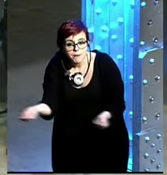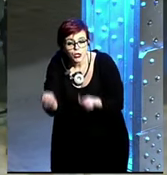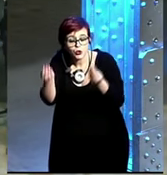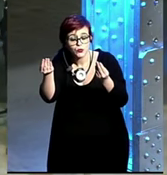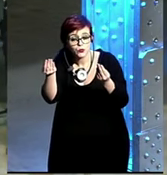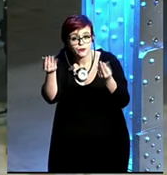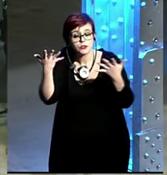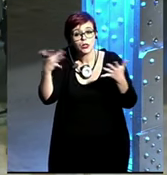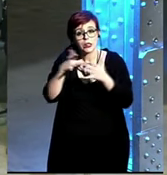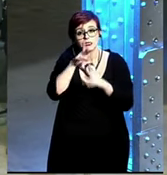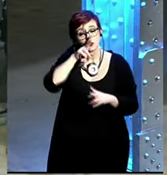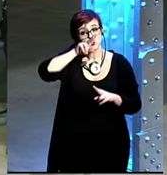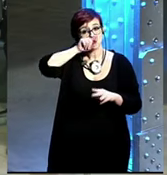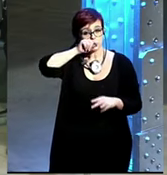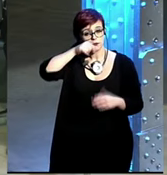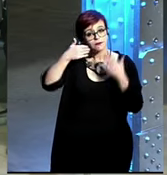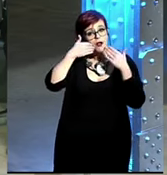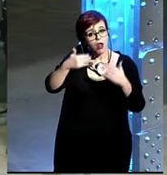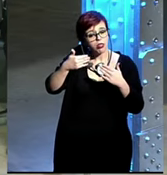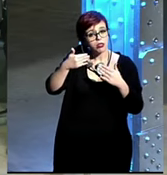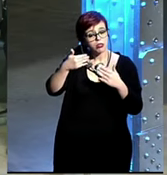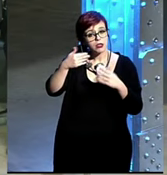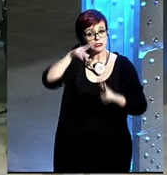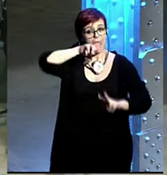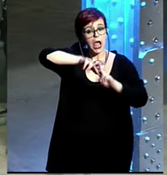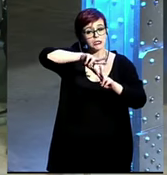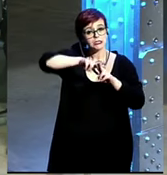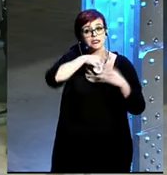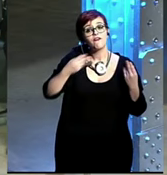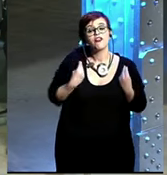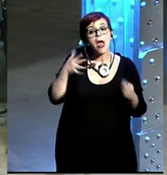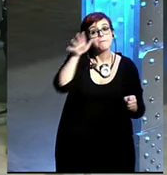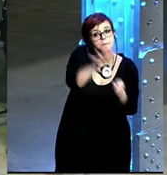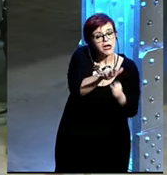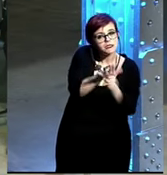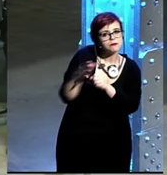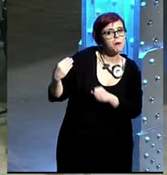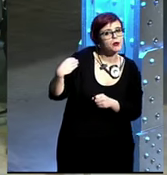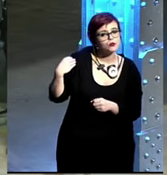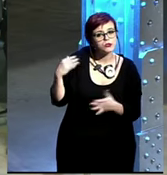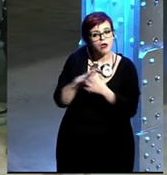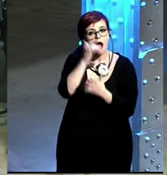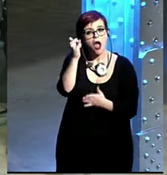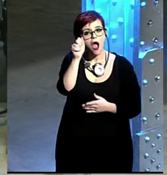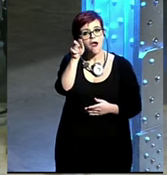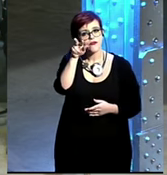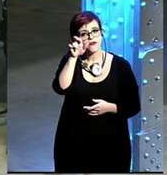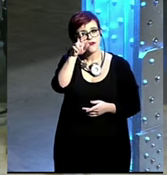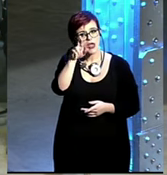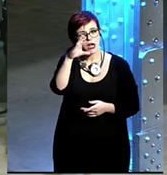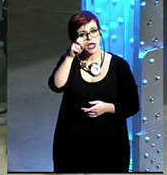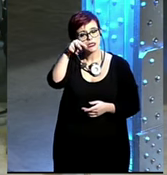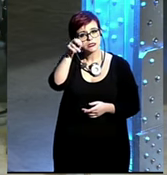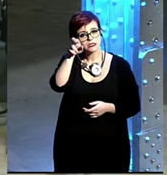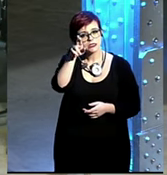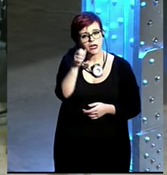Nos está entrando vía Twitter con el hashtag vía Vida Martes. Javier Cantera se pregunta por qué hay que